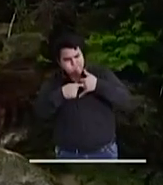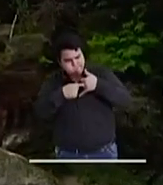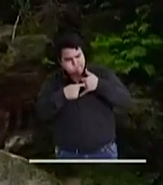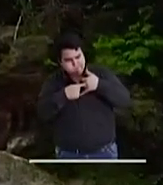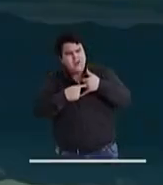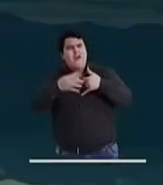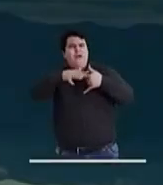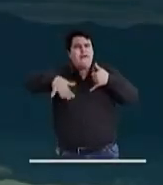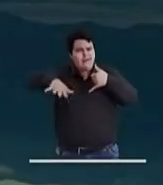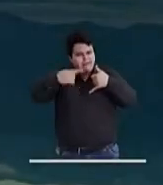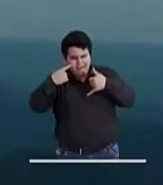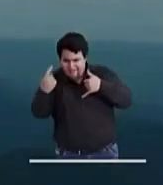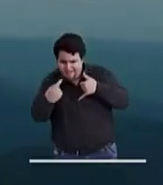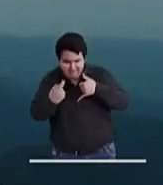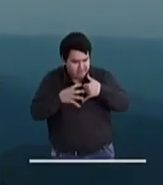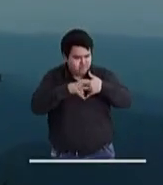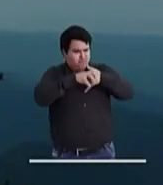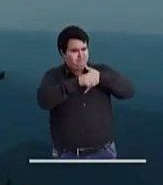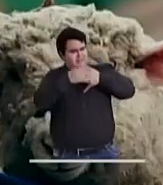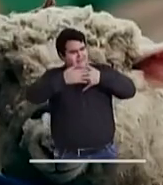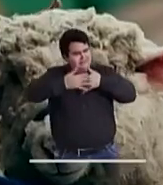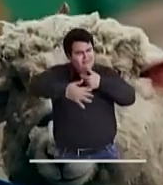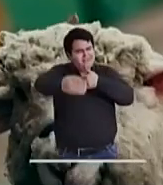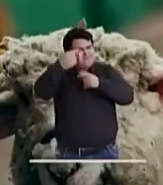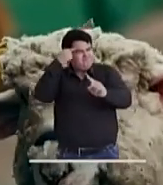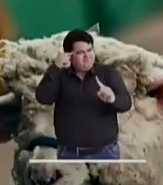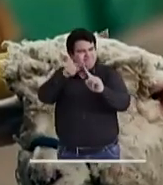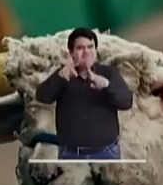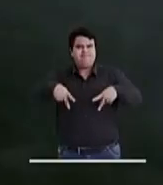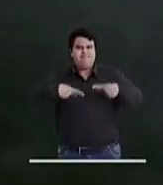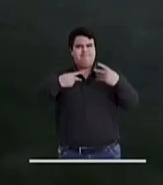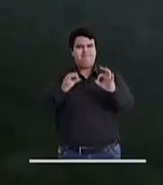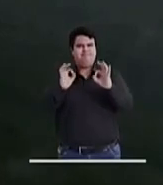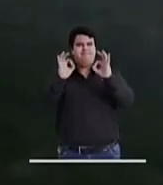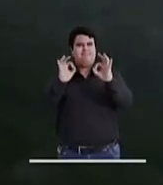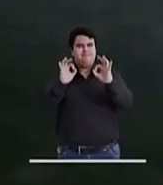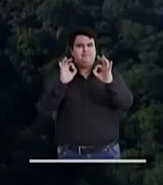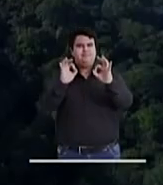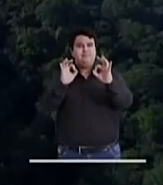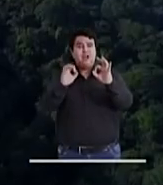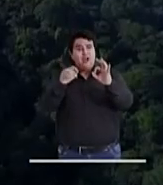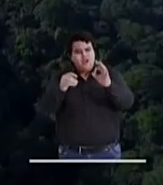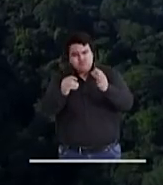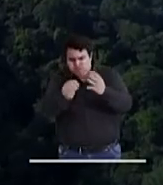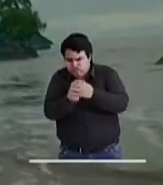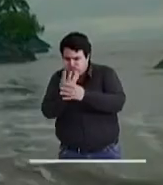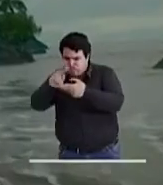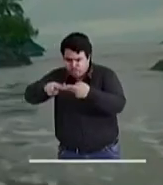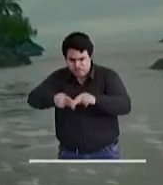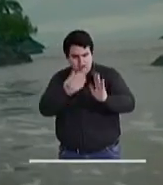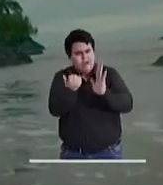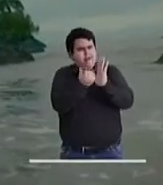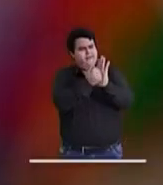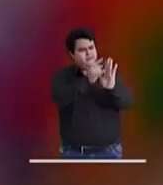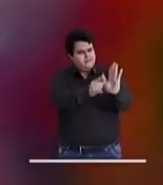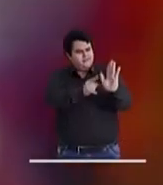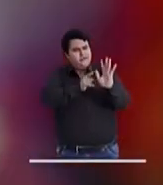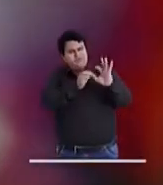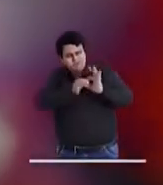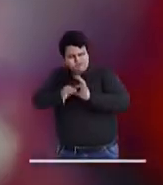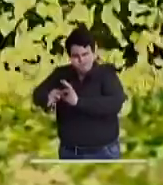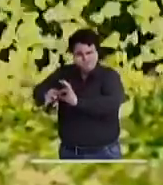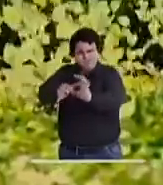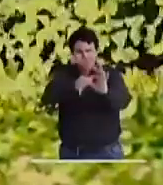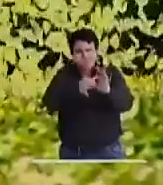lo que son cafés especiales, cervezas, algún otro tipo de iniciativas productivas que también se